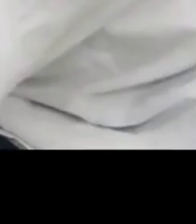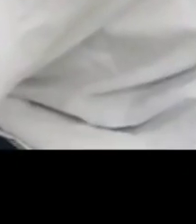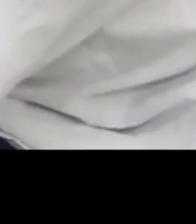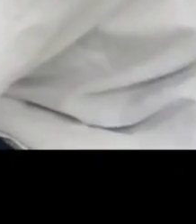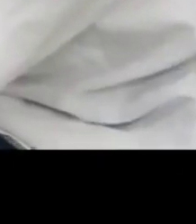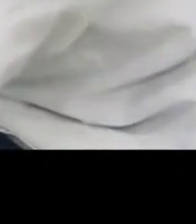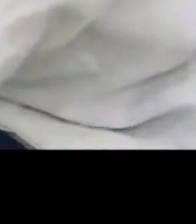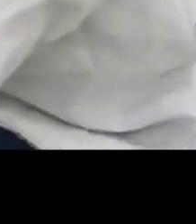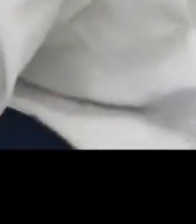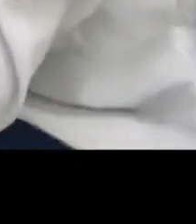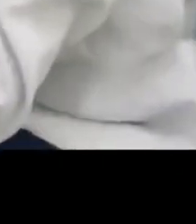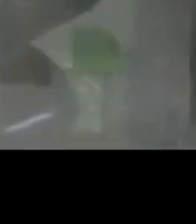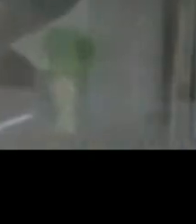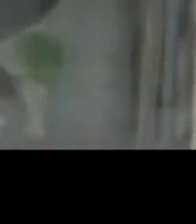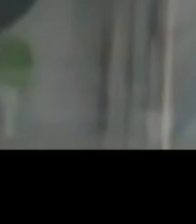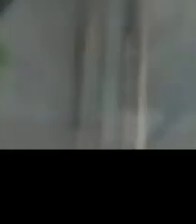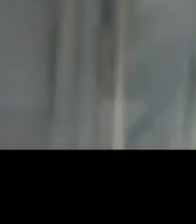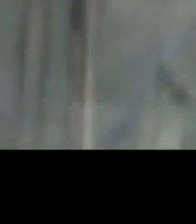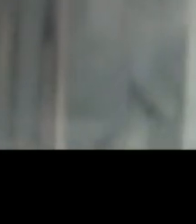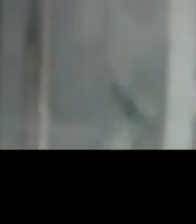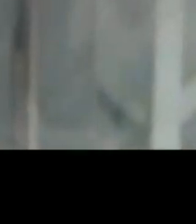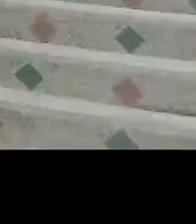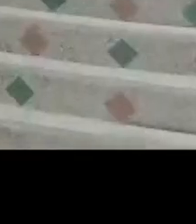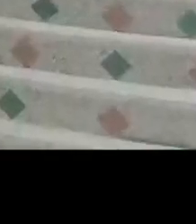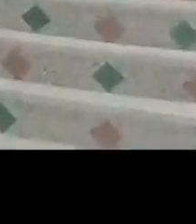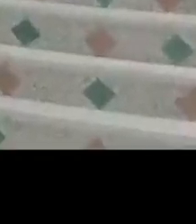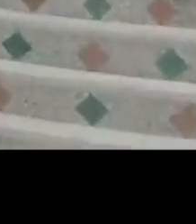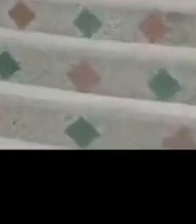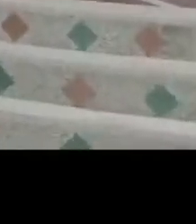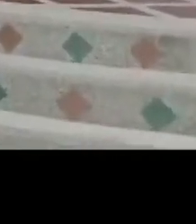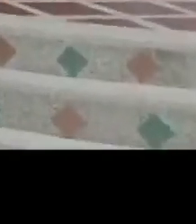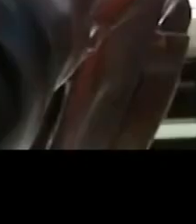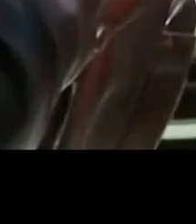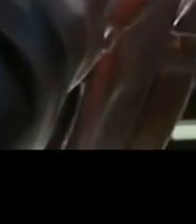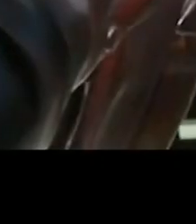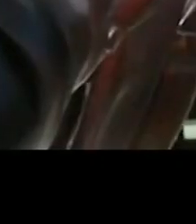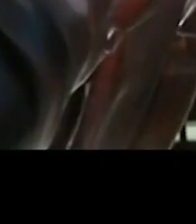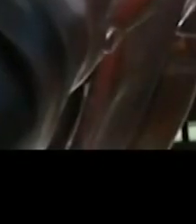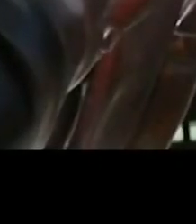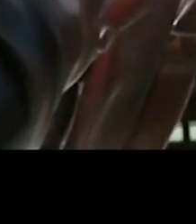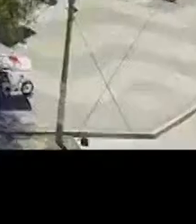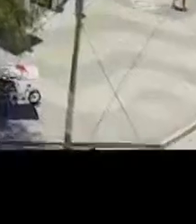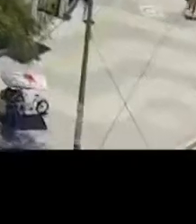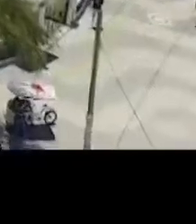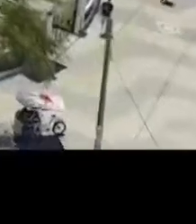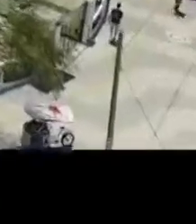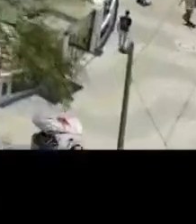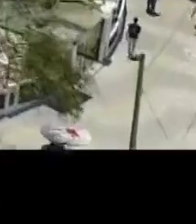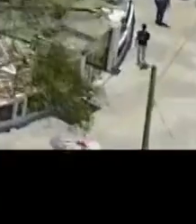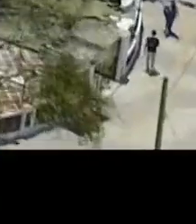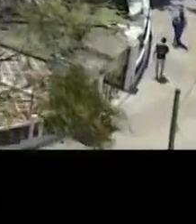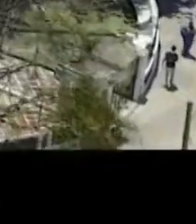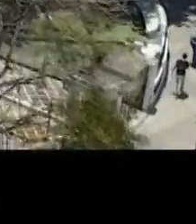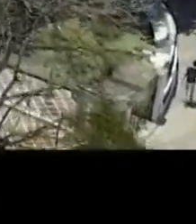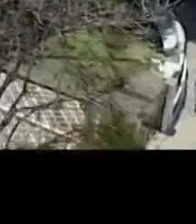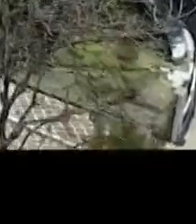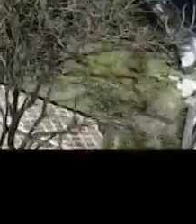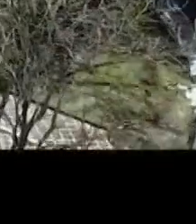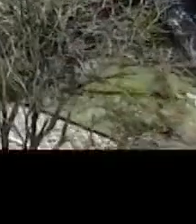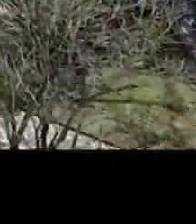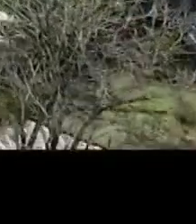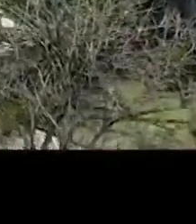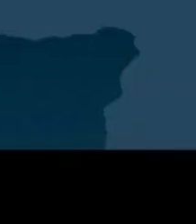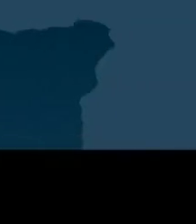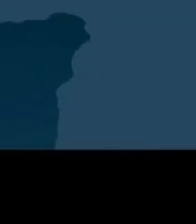Resolución 23095. Un reconocimiento a nuestro compromiso con la calidad. Universidad Simón Bolívar, tu